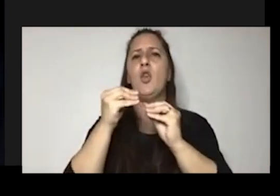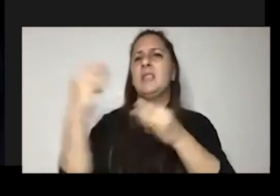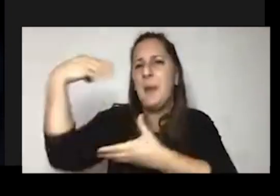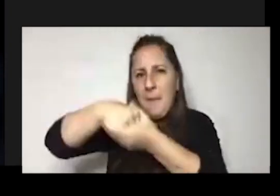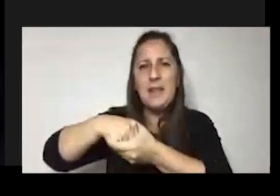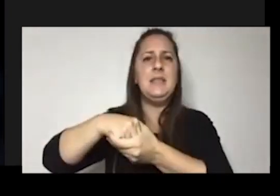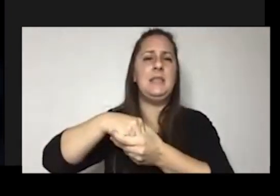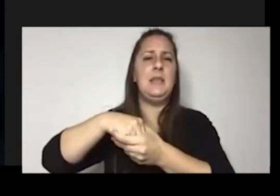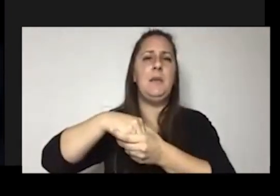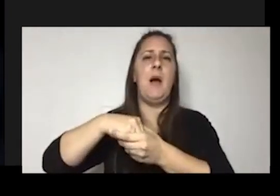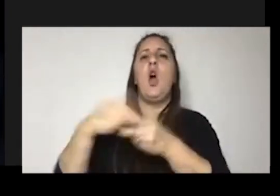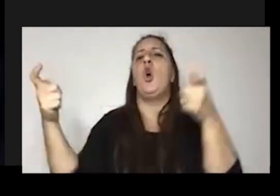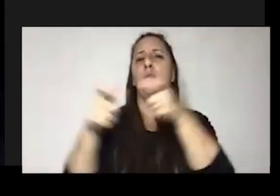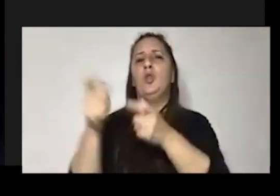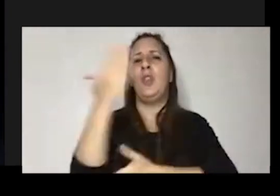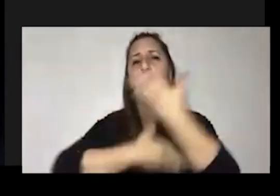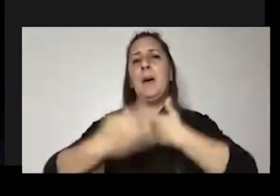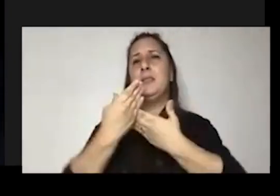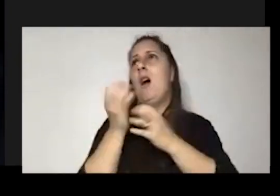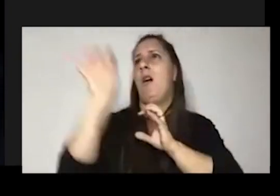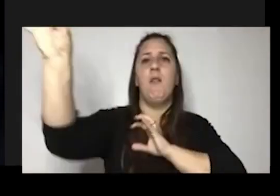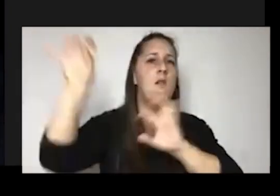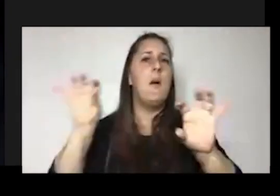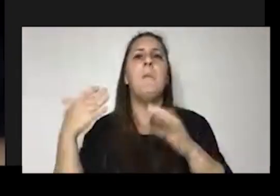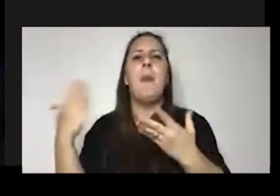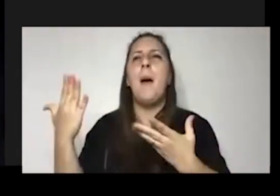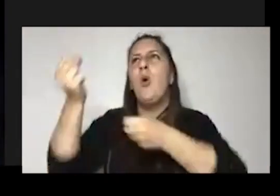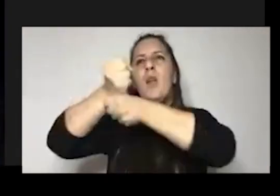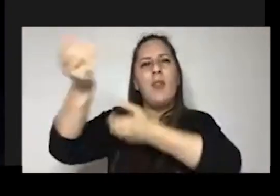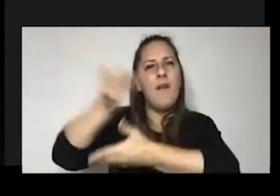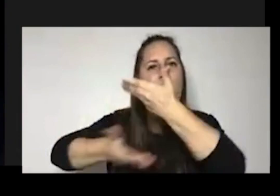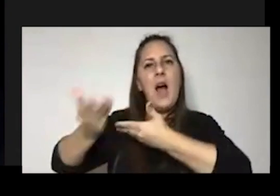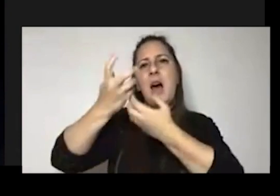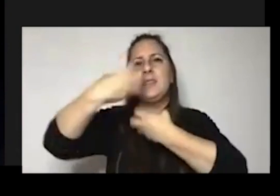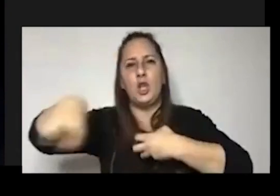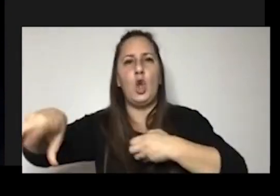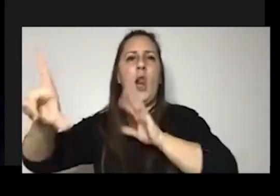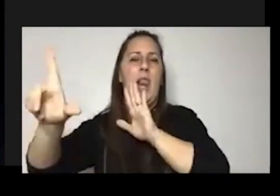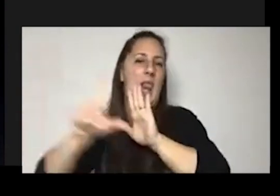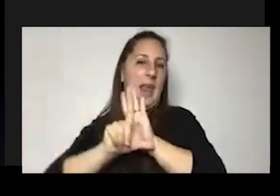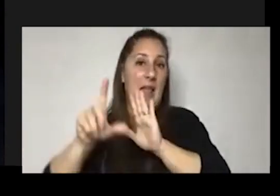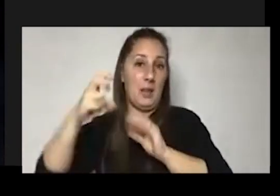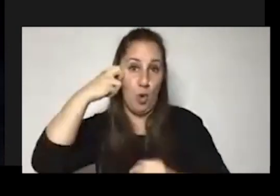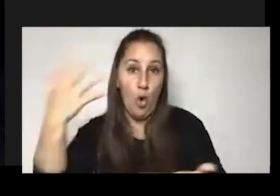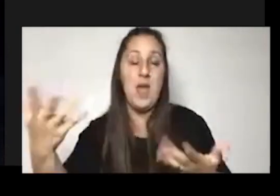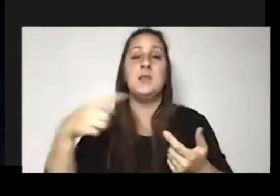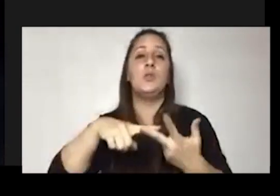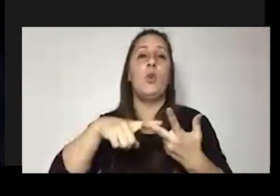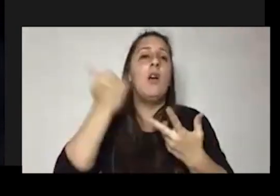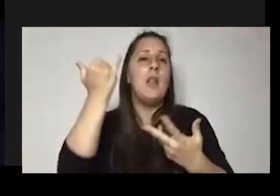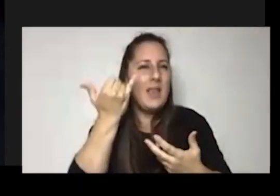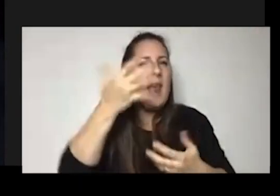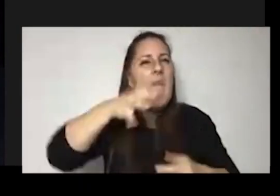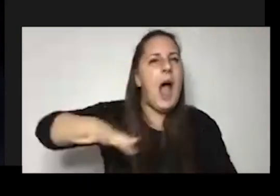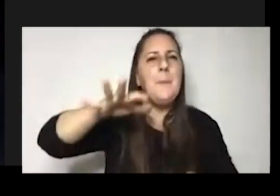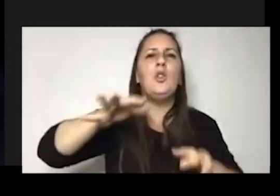de Discapacidad del Frente de Todos para trabajar en proyectos legislativos. La agencia tiene además ámbitos de diálogo con la sociedad